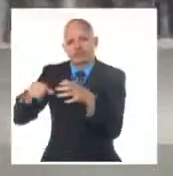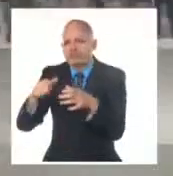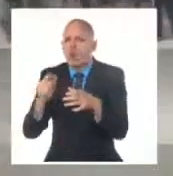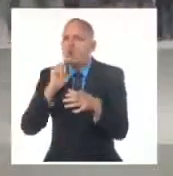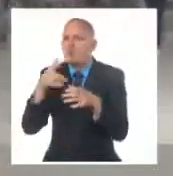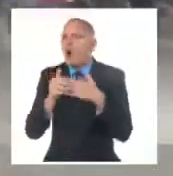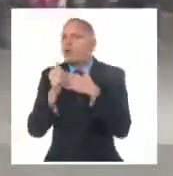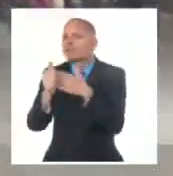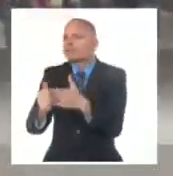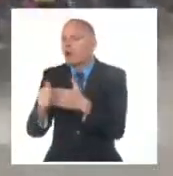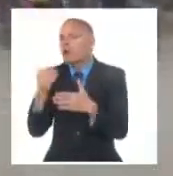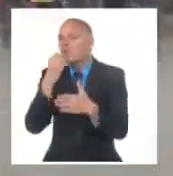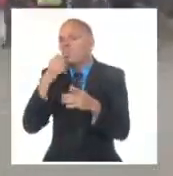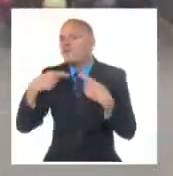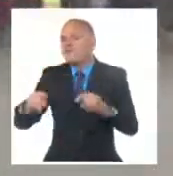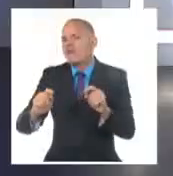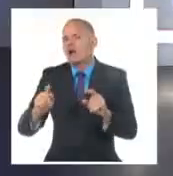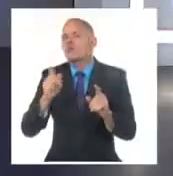celebración de elecciones.